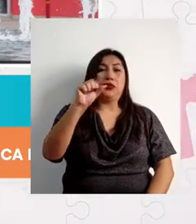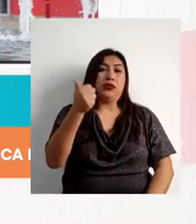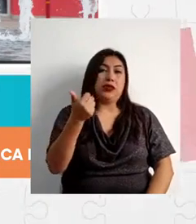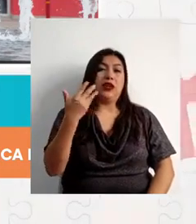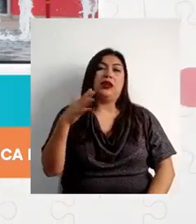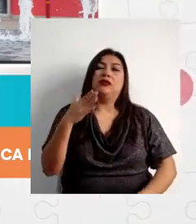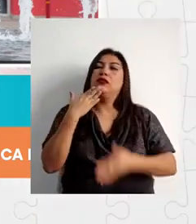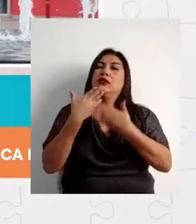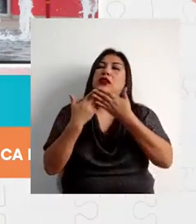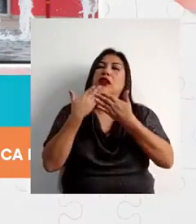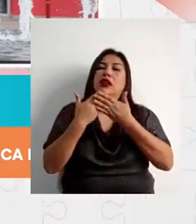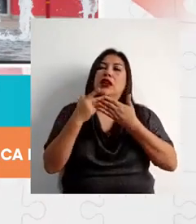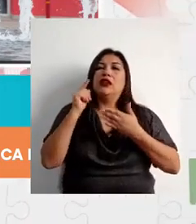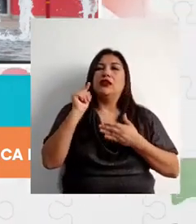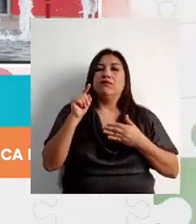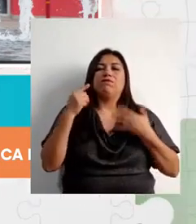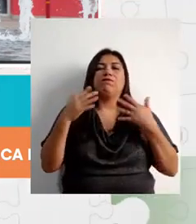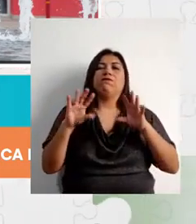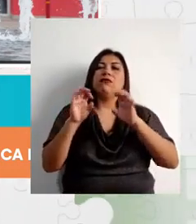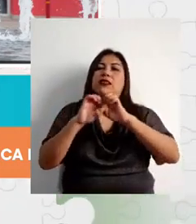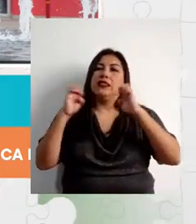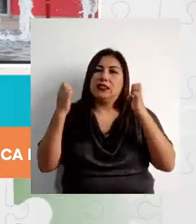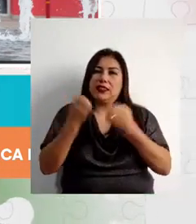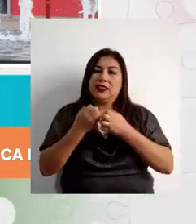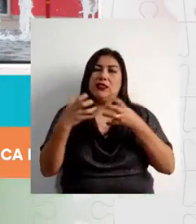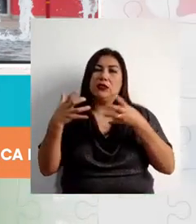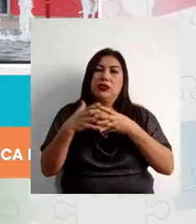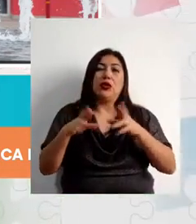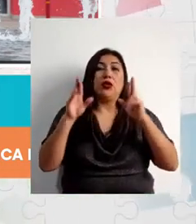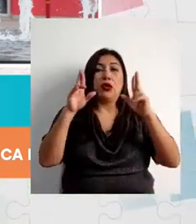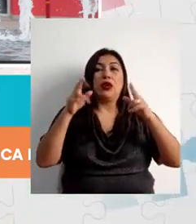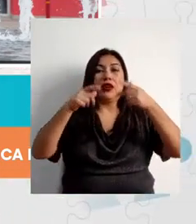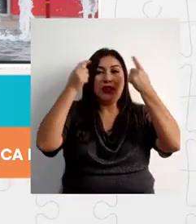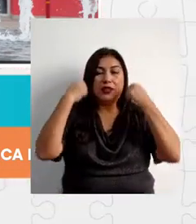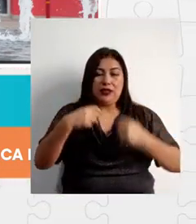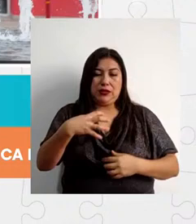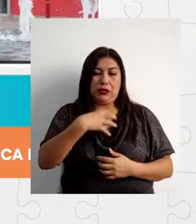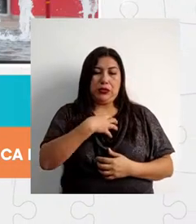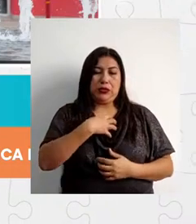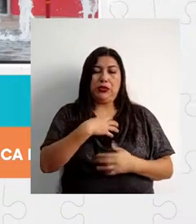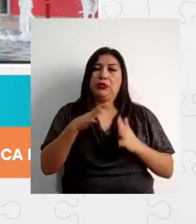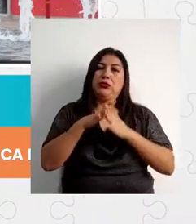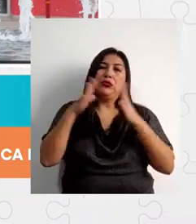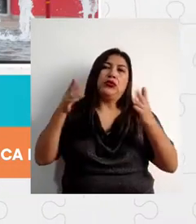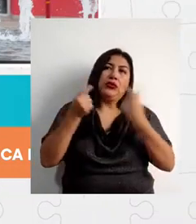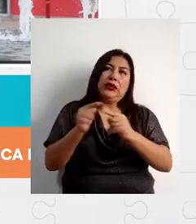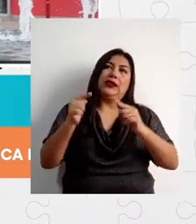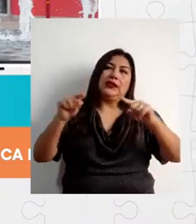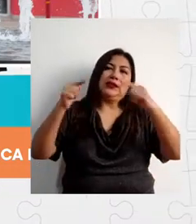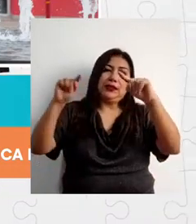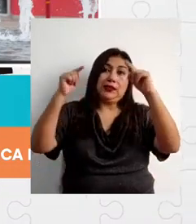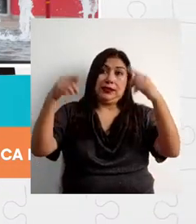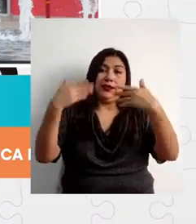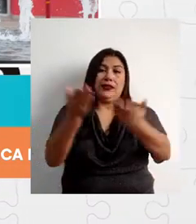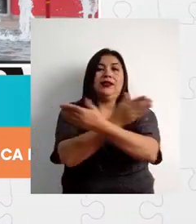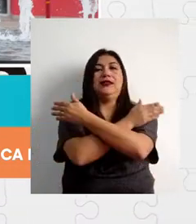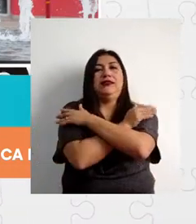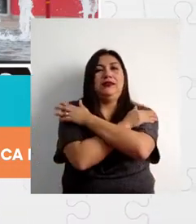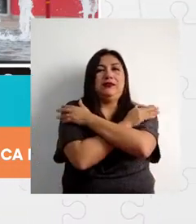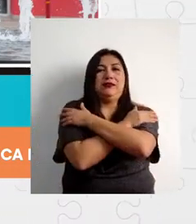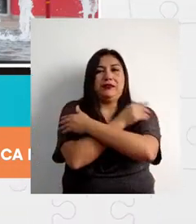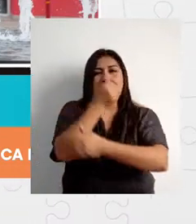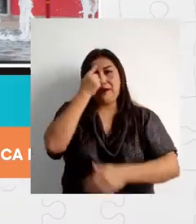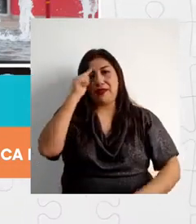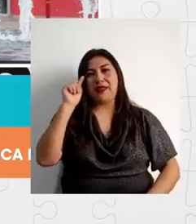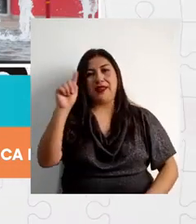todo el equipo, esperamos medallas, esperamos muchos éxitos. Un abrazo grande para ti,